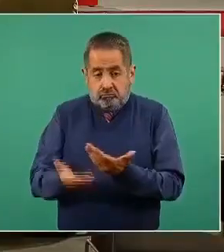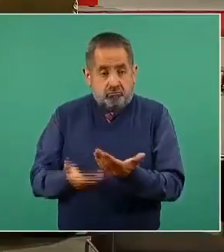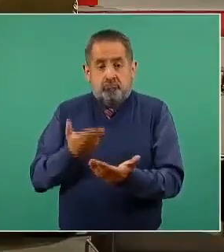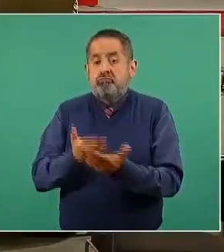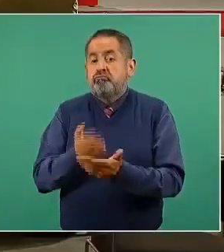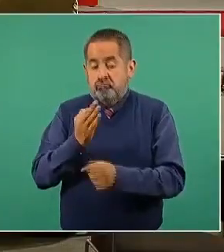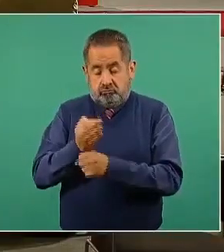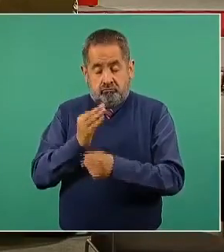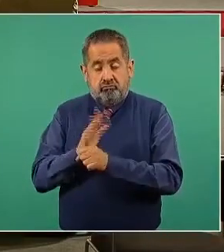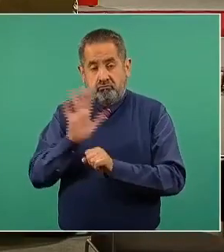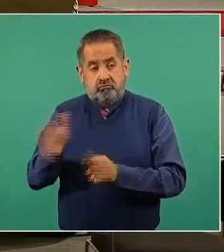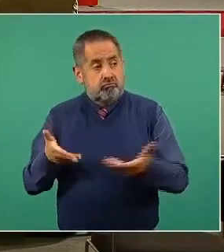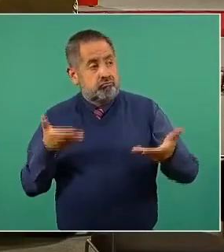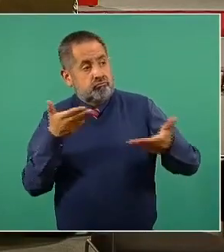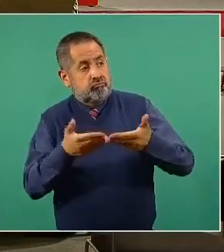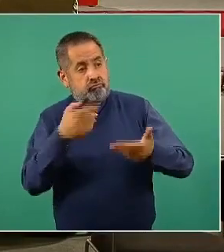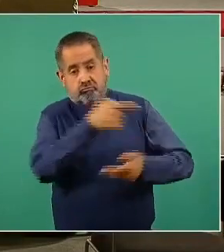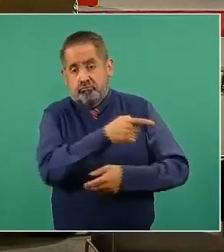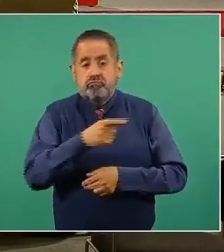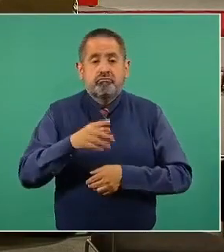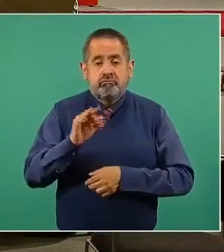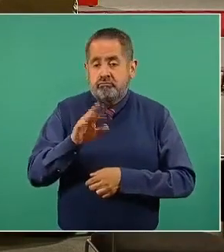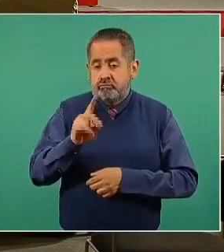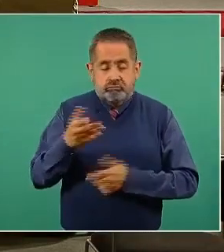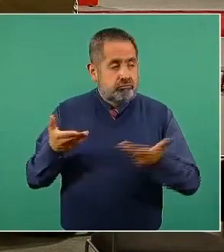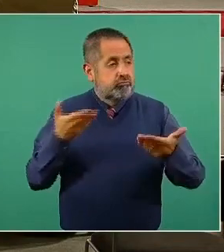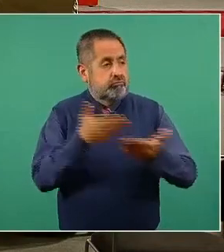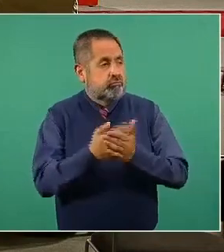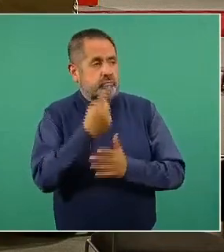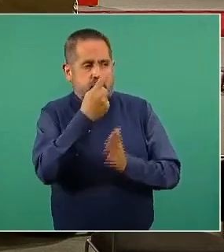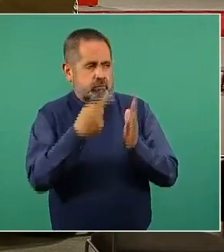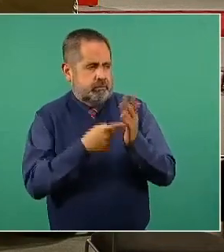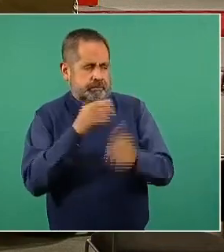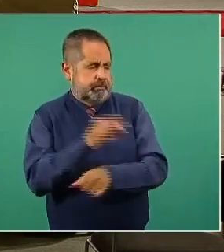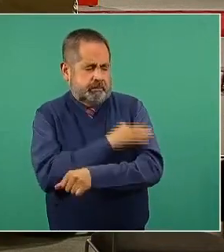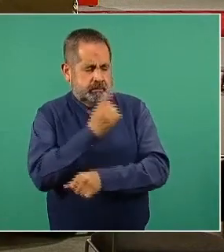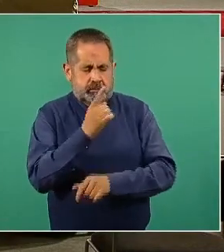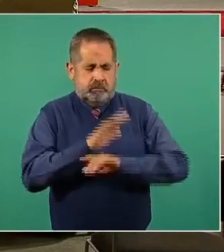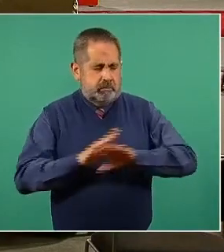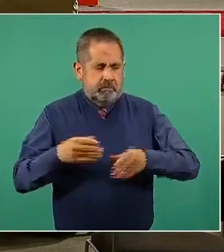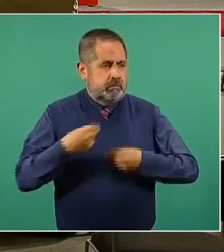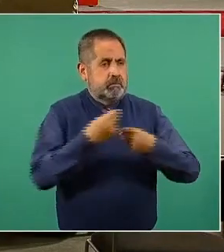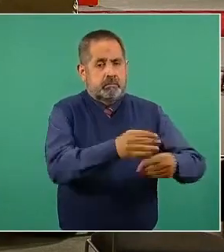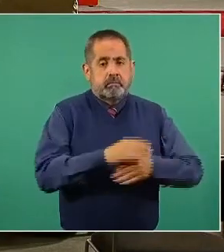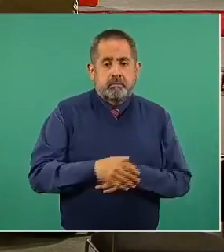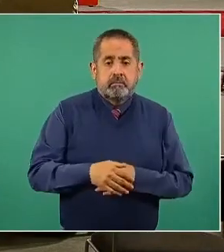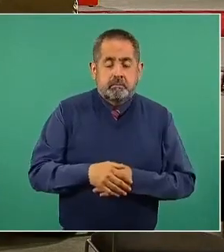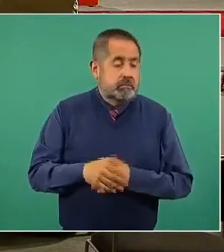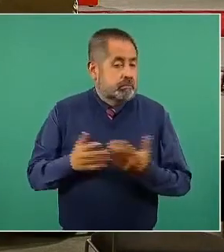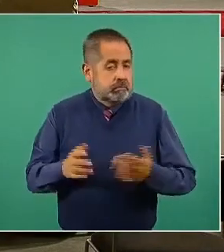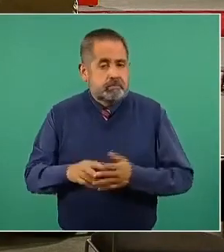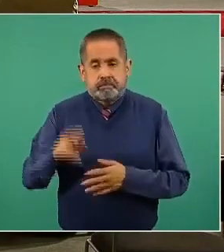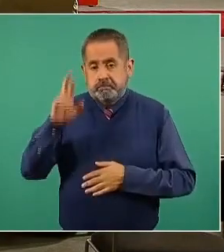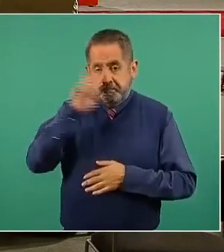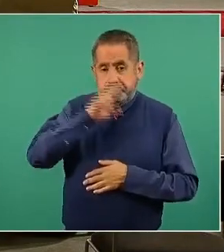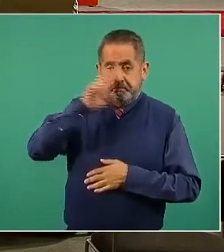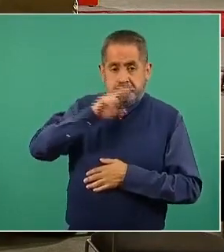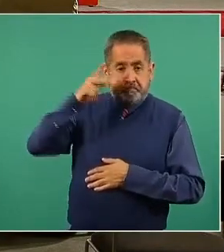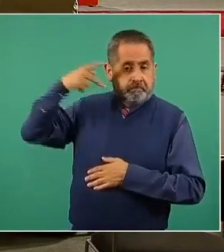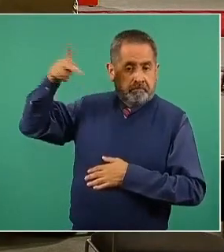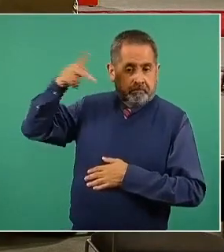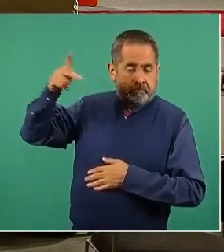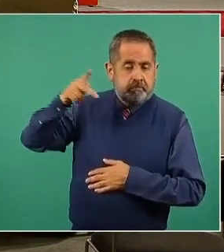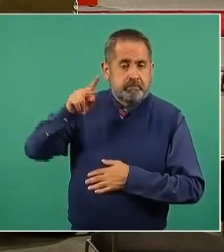formal ante las agencias de regulación sanitaria fue un producto de una sola dosis. La vacuna Sputnik V